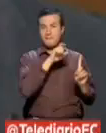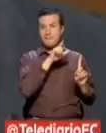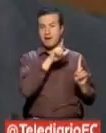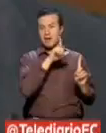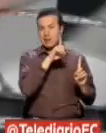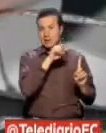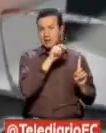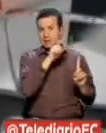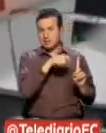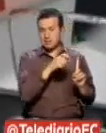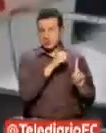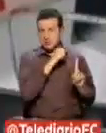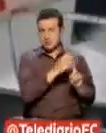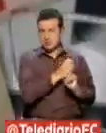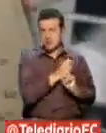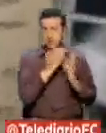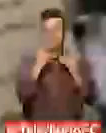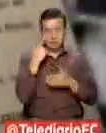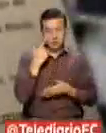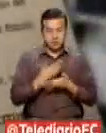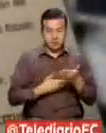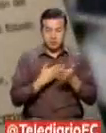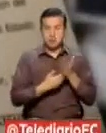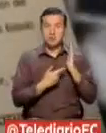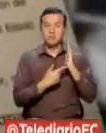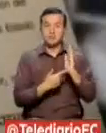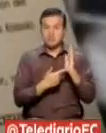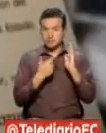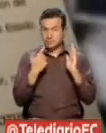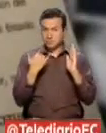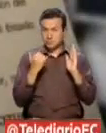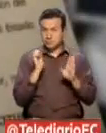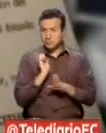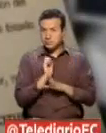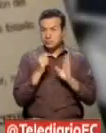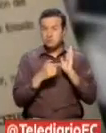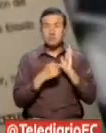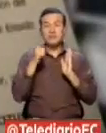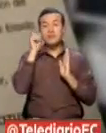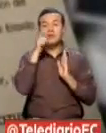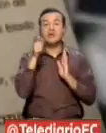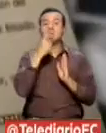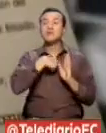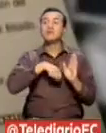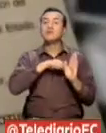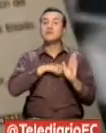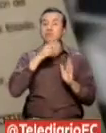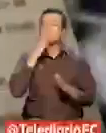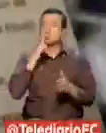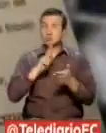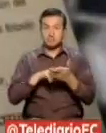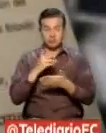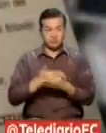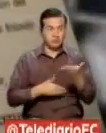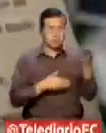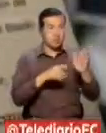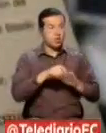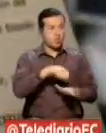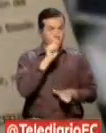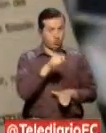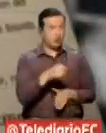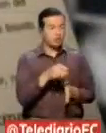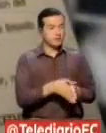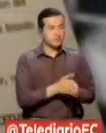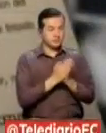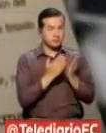Fernando Balda. Luego de analizar la documentación entregada por nuestro país, la Fiscalía Española envió una solicitud al juez del Juzgado